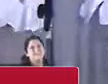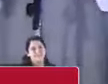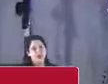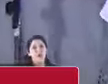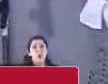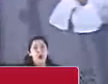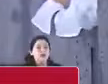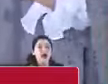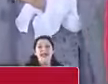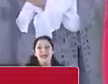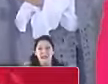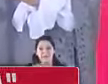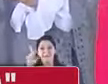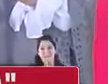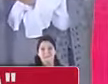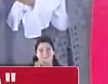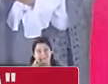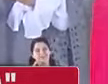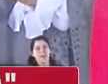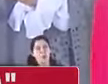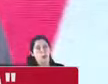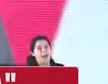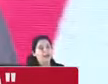y lo que está pasando en la república argentina